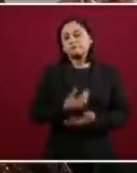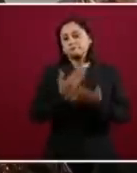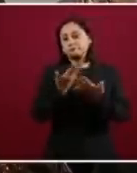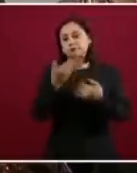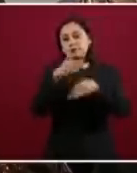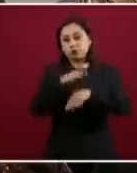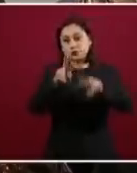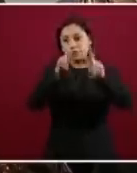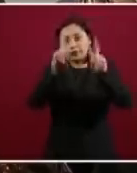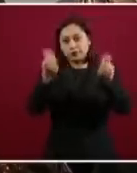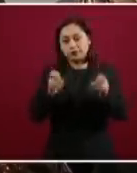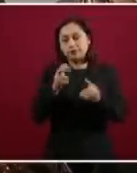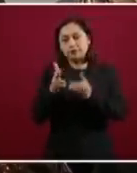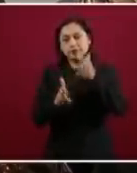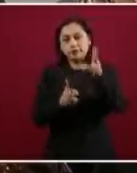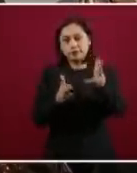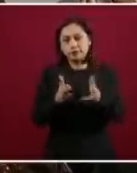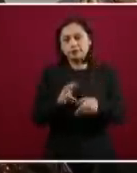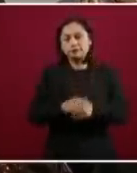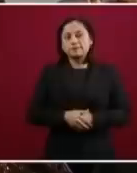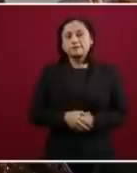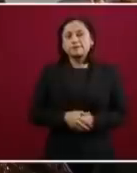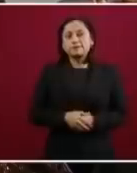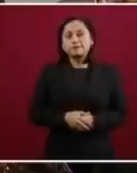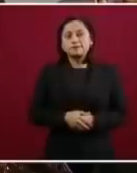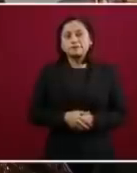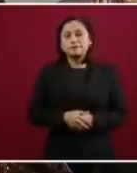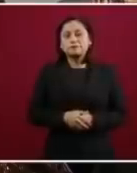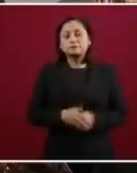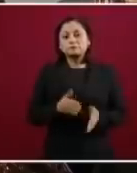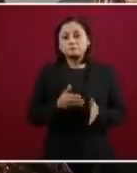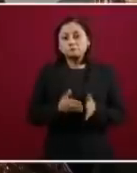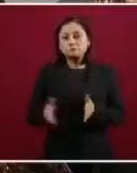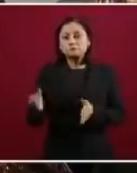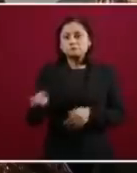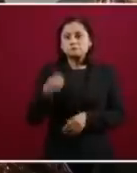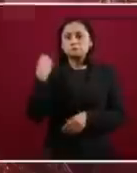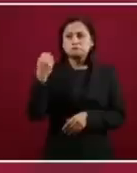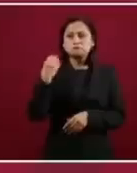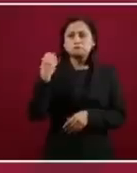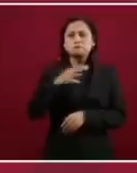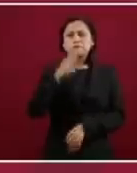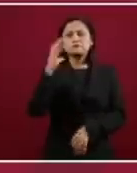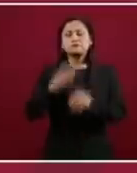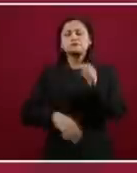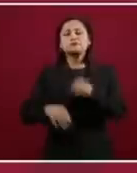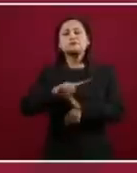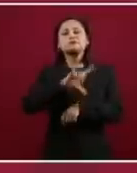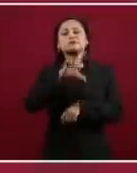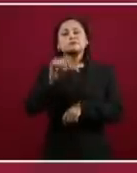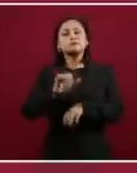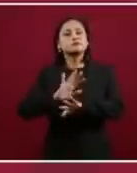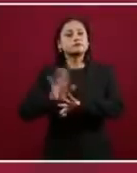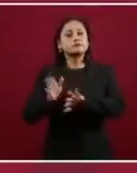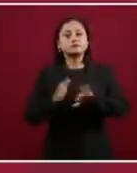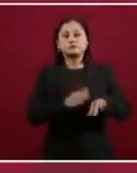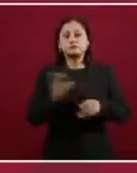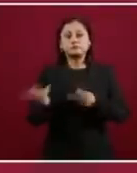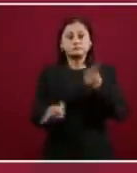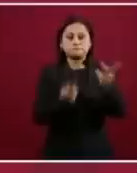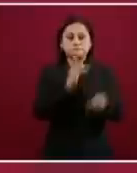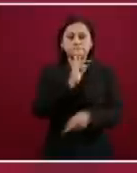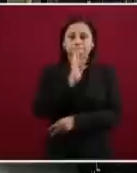Terminando de abordar este asunto, entramos, como siempre, a la sesión de preguntas y